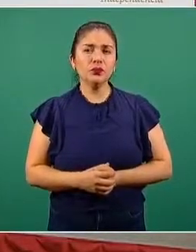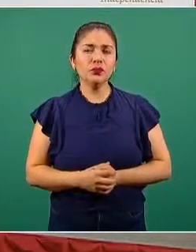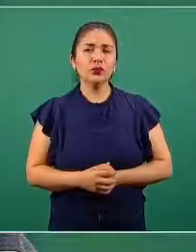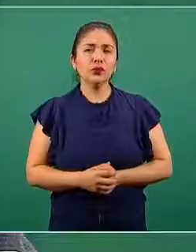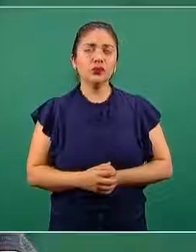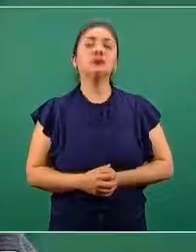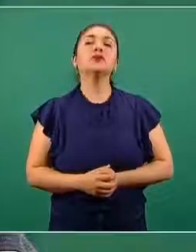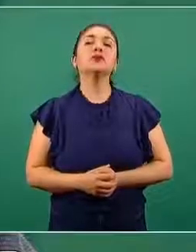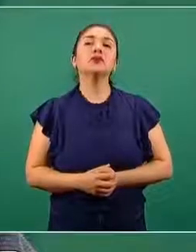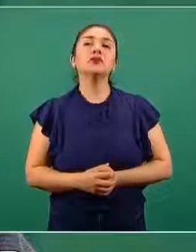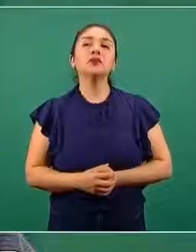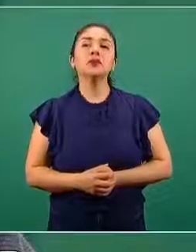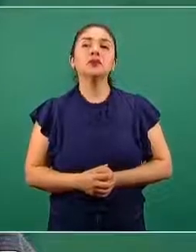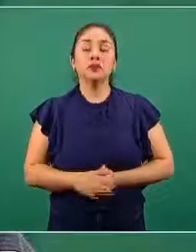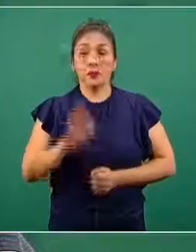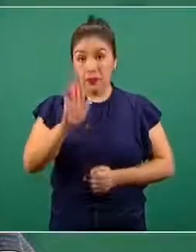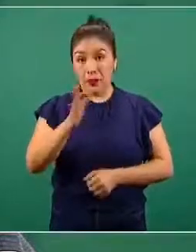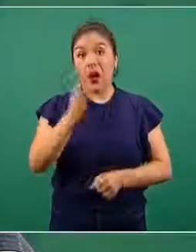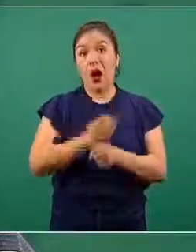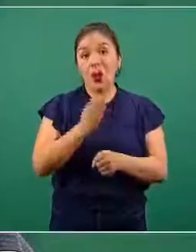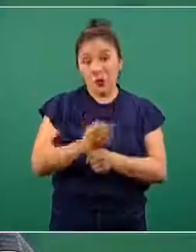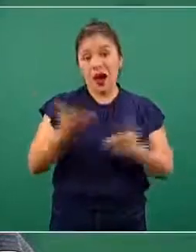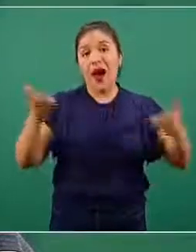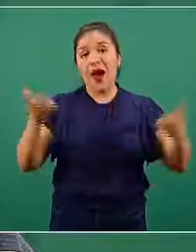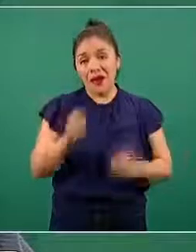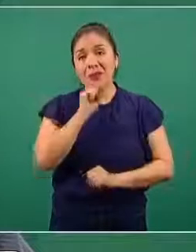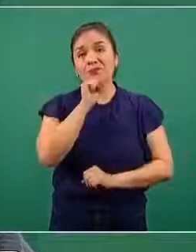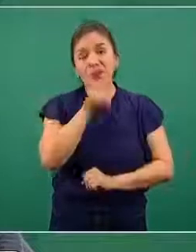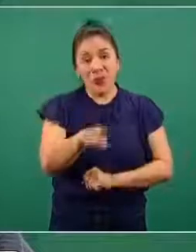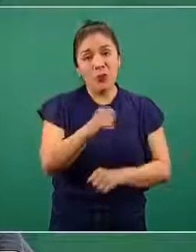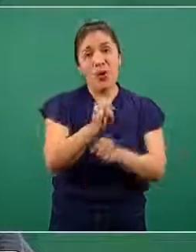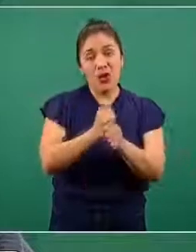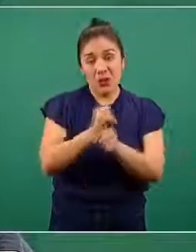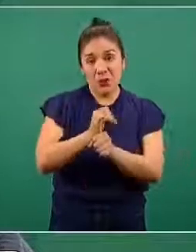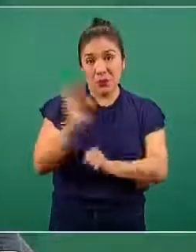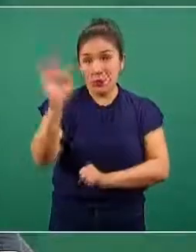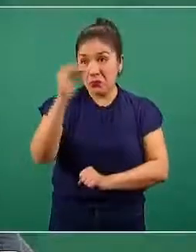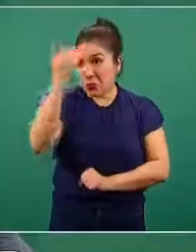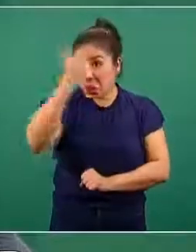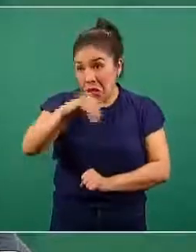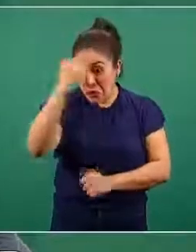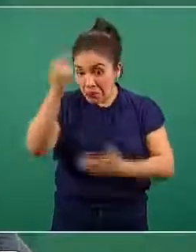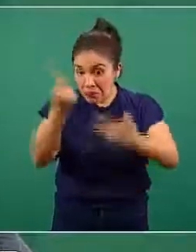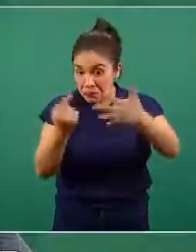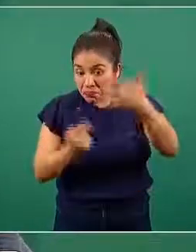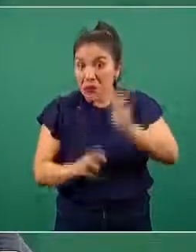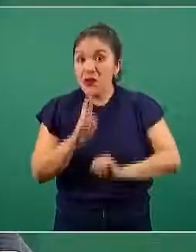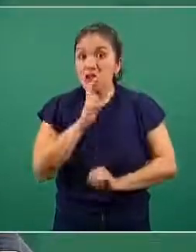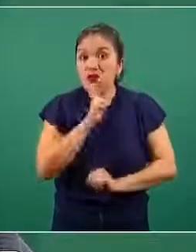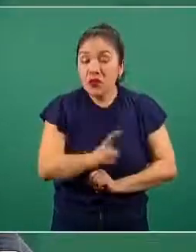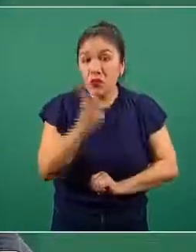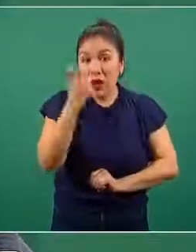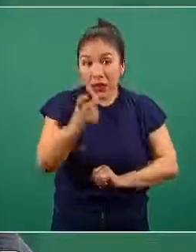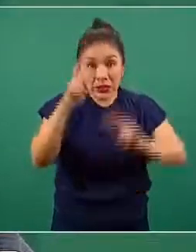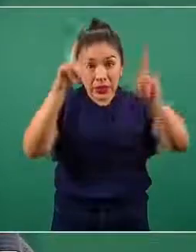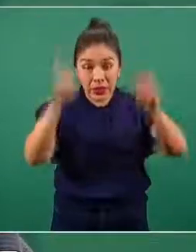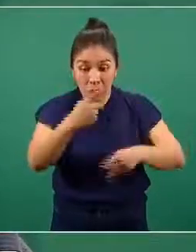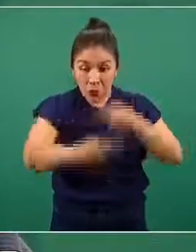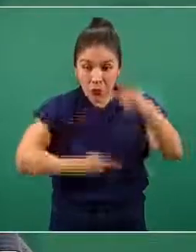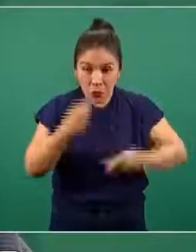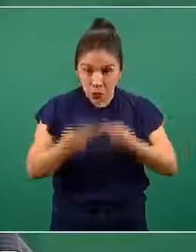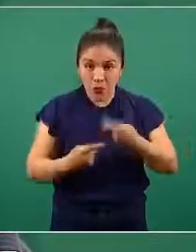Se está precisamente investigando sobre ese tema. En cuanto tengamos mayores resultados referente a esta